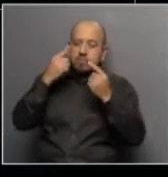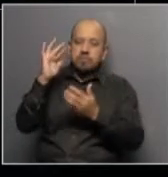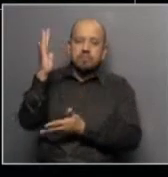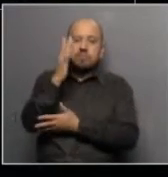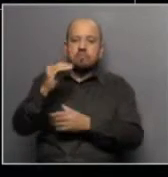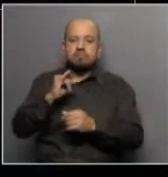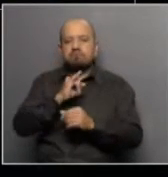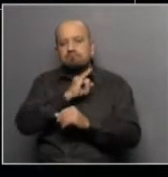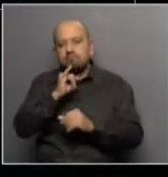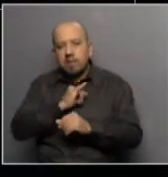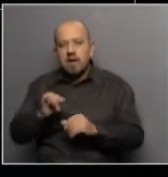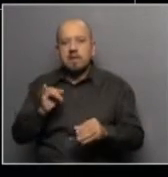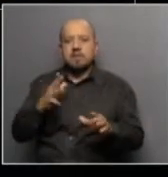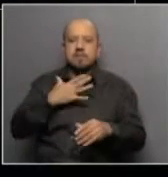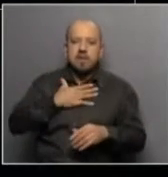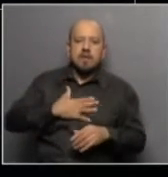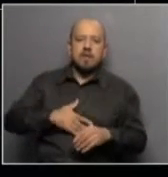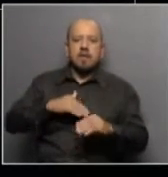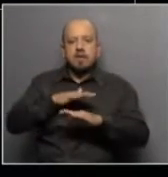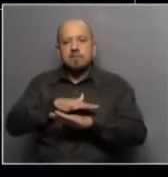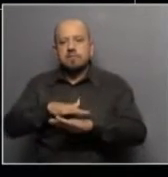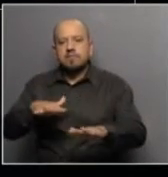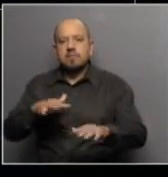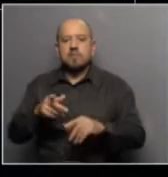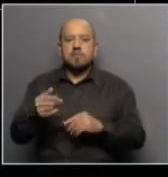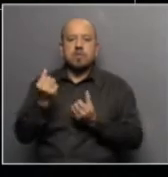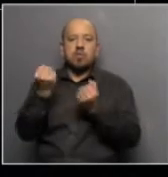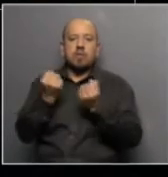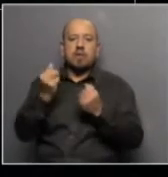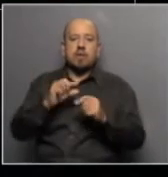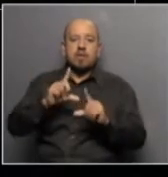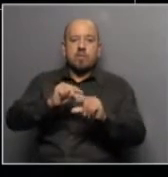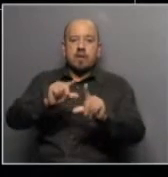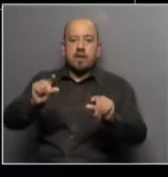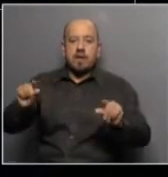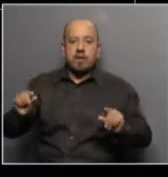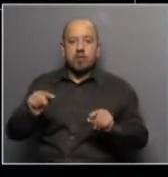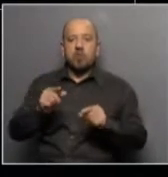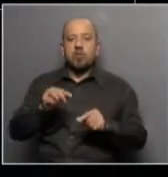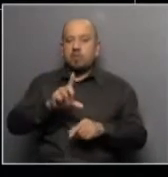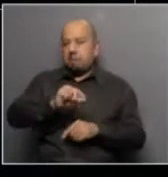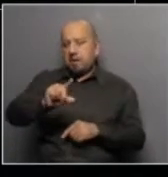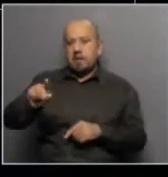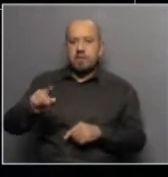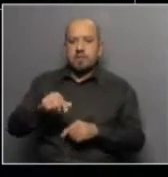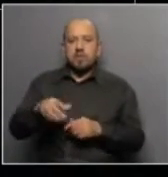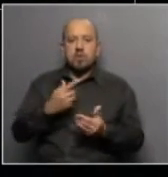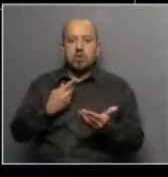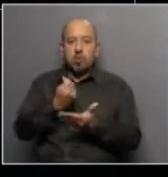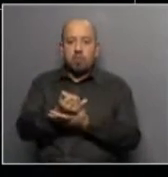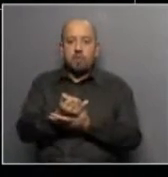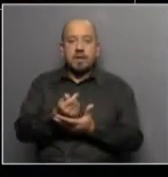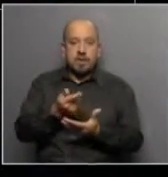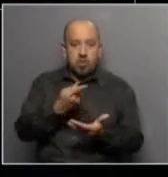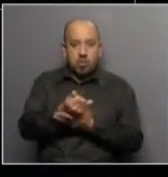la calma que traducen, además de que económicamente son más baratos, ellos compran esos